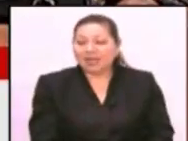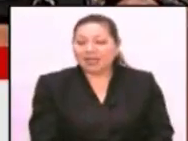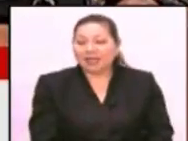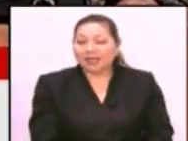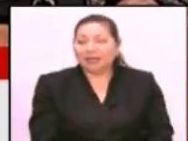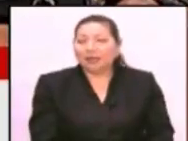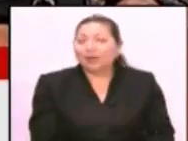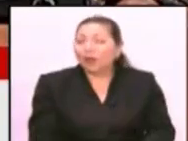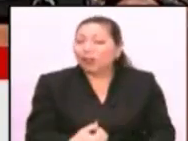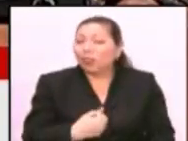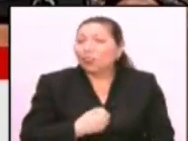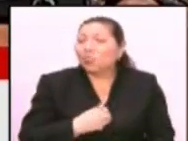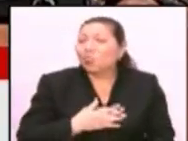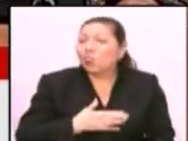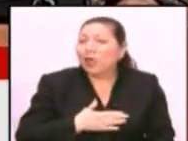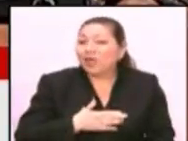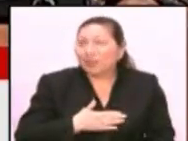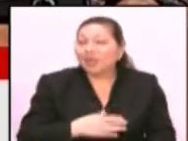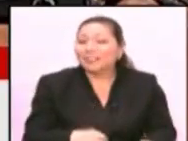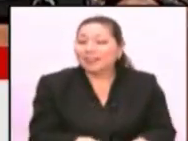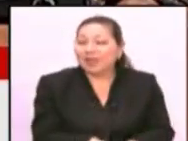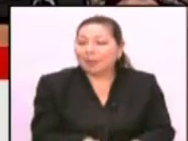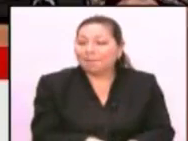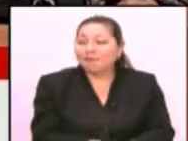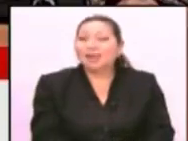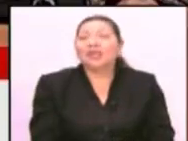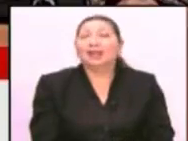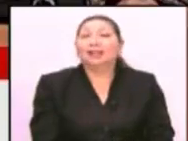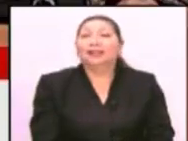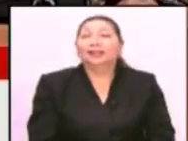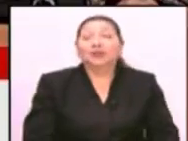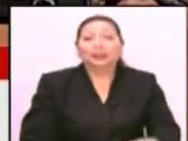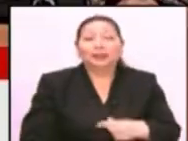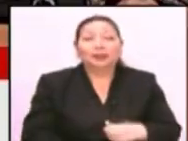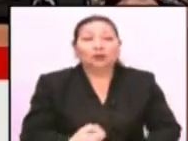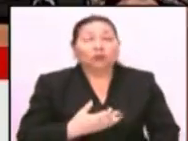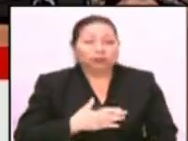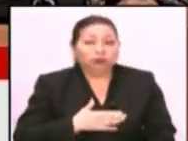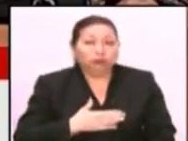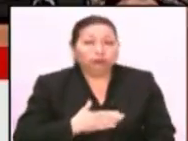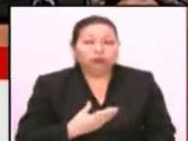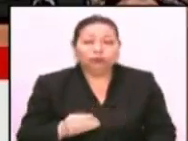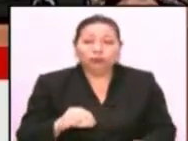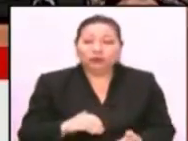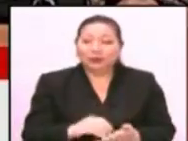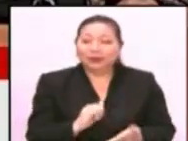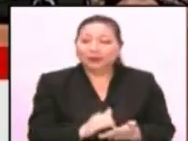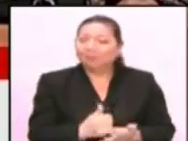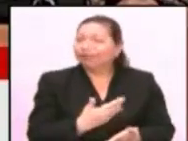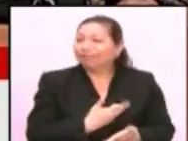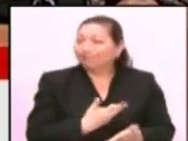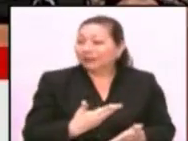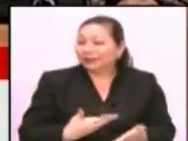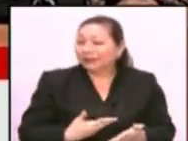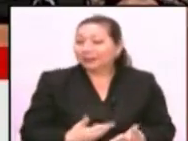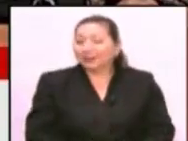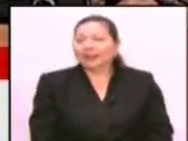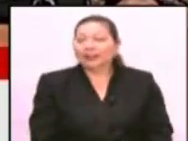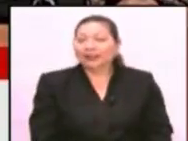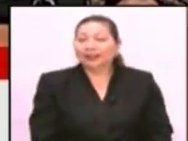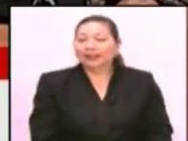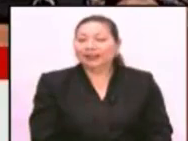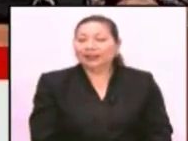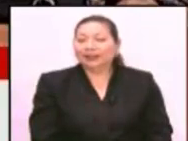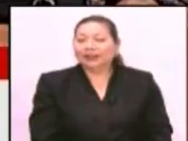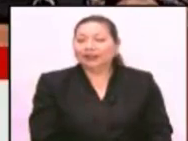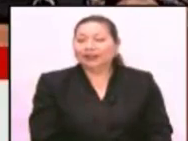el empresariado porque una forma de atraer al empresario hacia los penales, presidente, ha sido a través